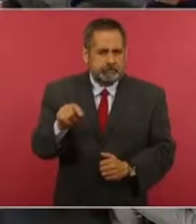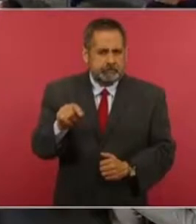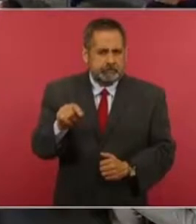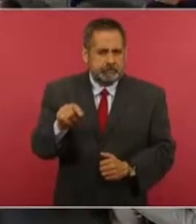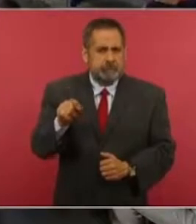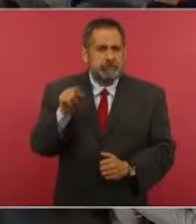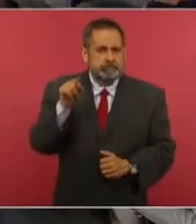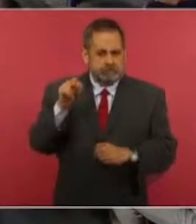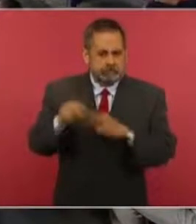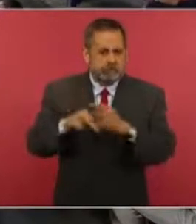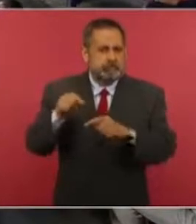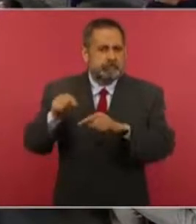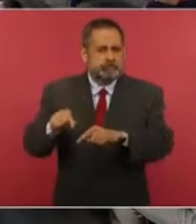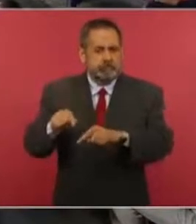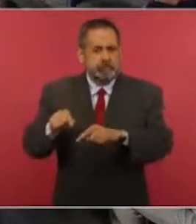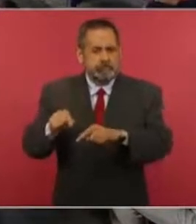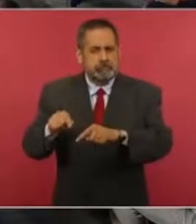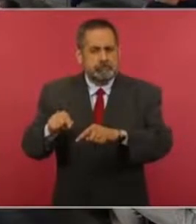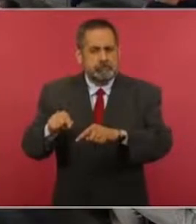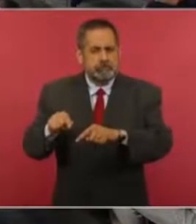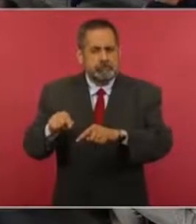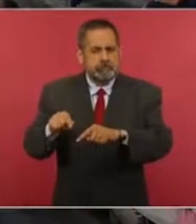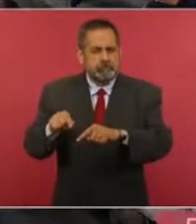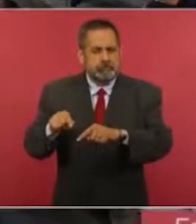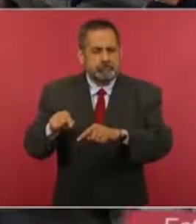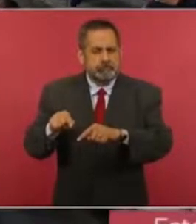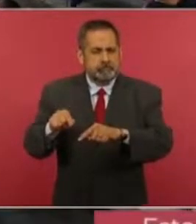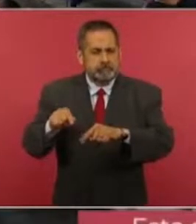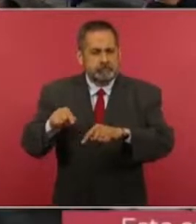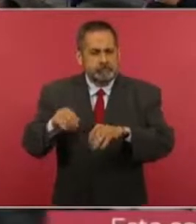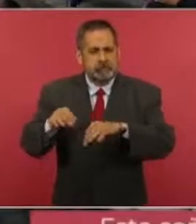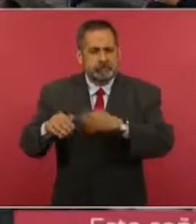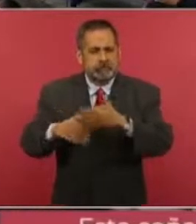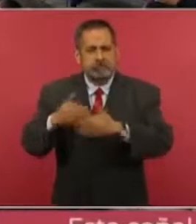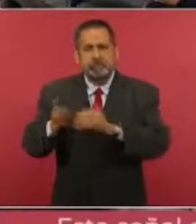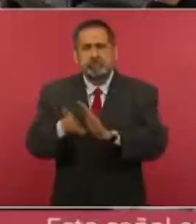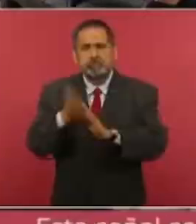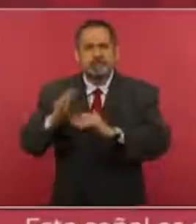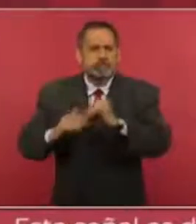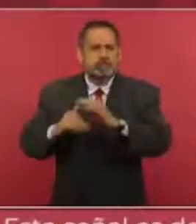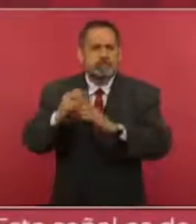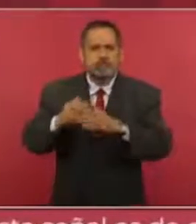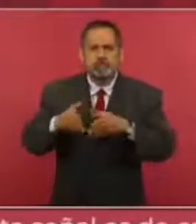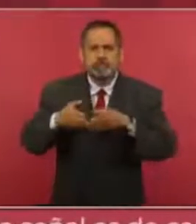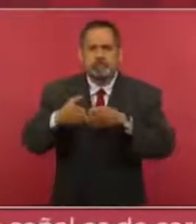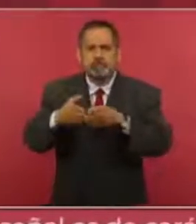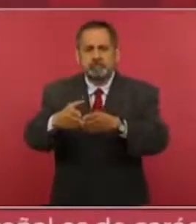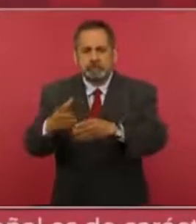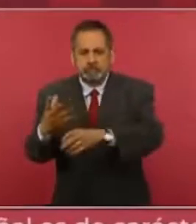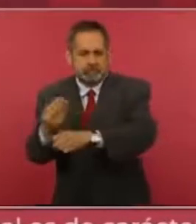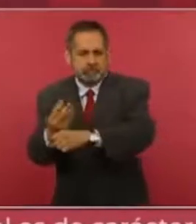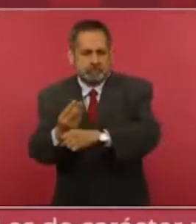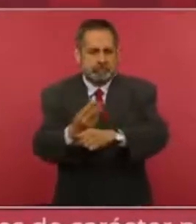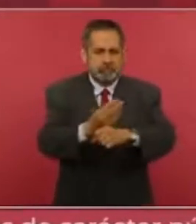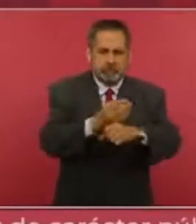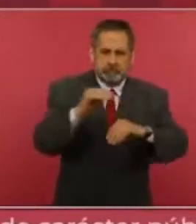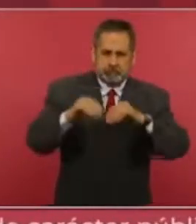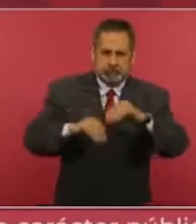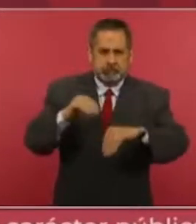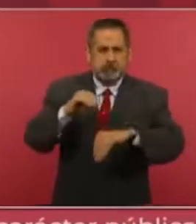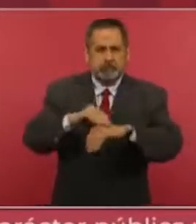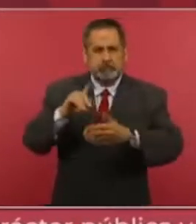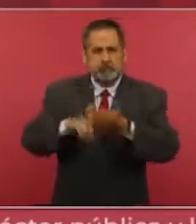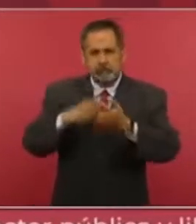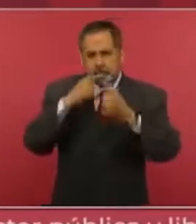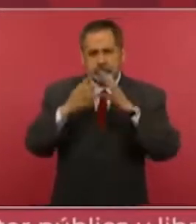estamos ahí llevando a cabo una obra de remodelación del muelle y de instalaciones